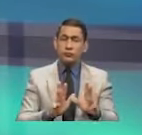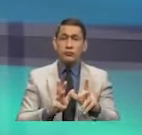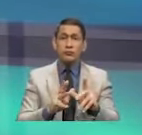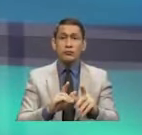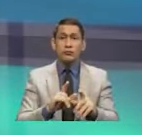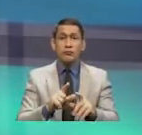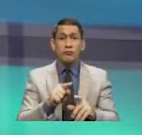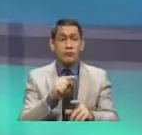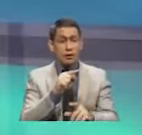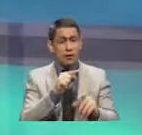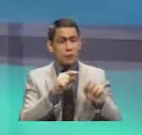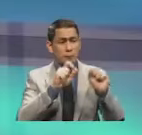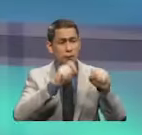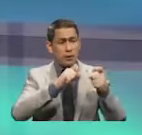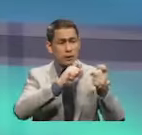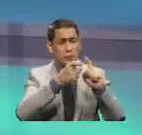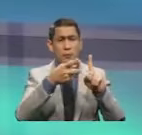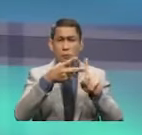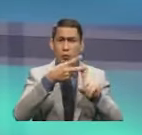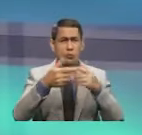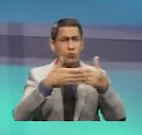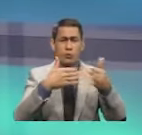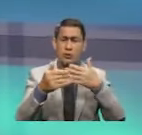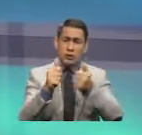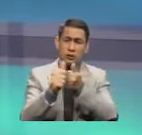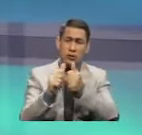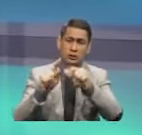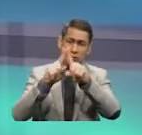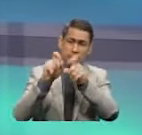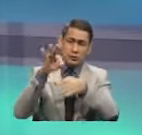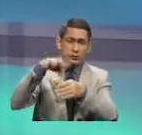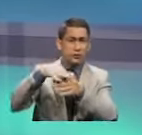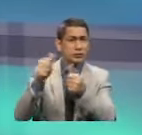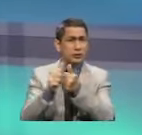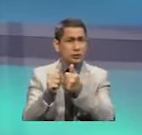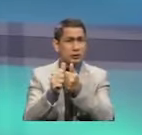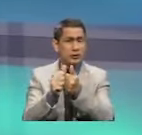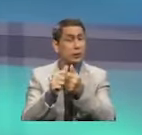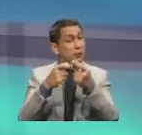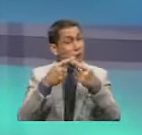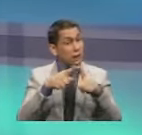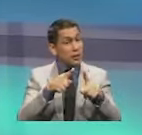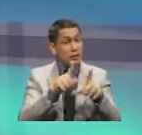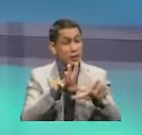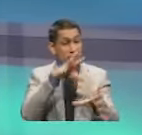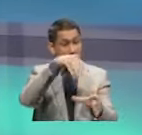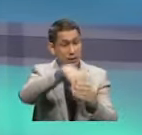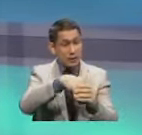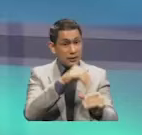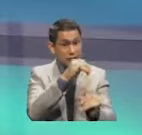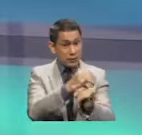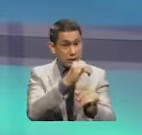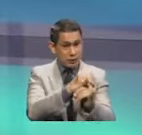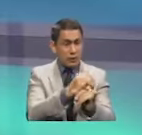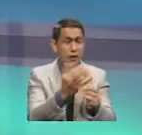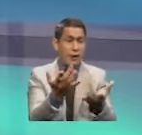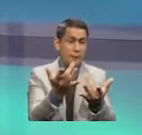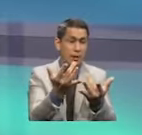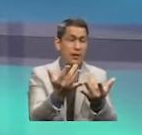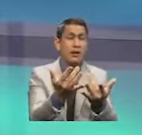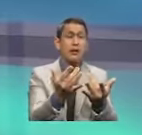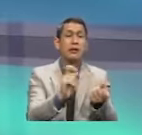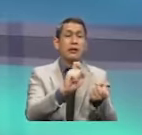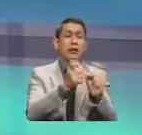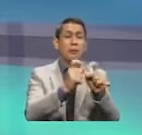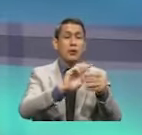al proceso electoral que está ya en marcha. En el Consejo de Participación, pues buscan el mecanismo para cambiar a todos los consejeros del CNE,